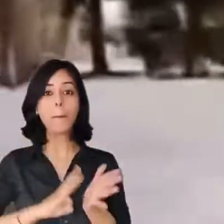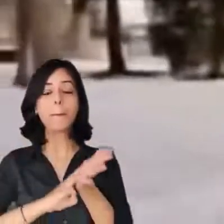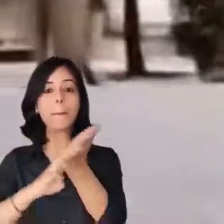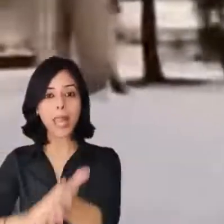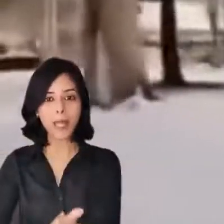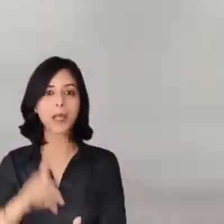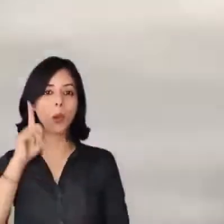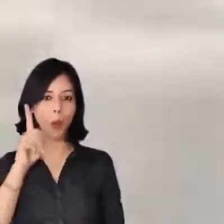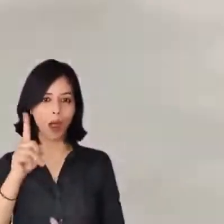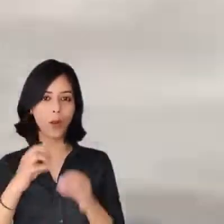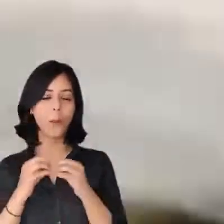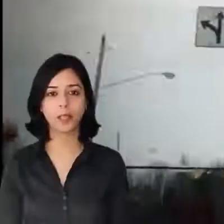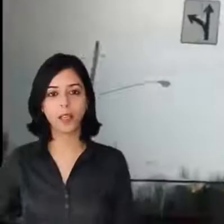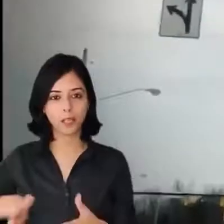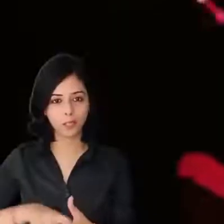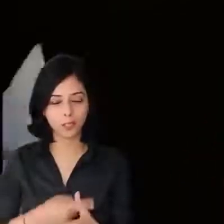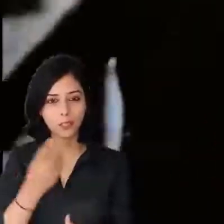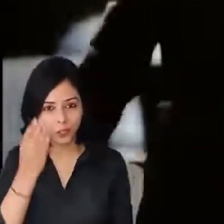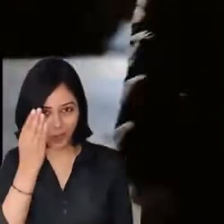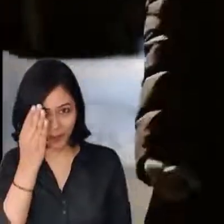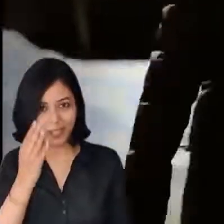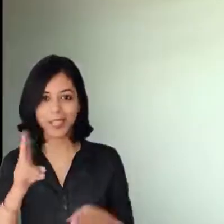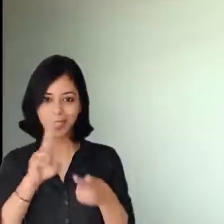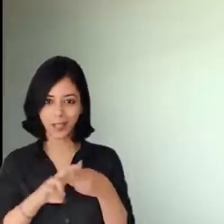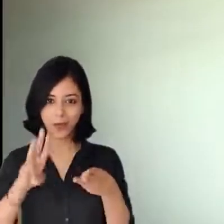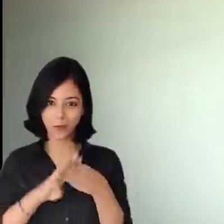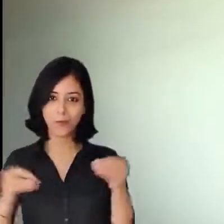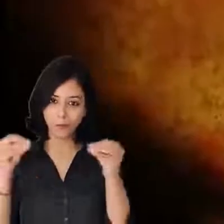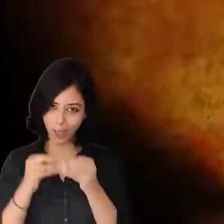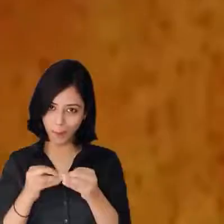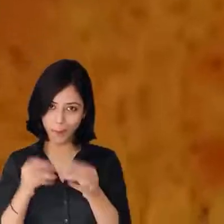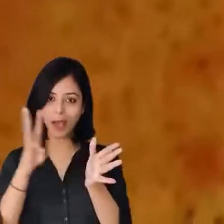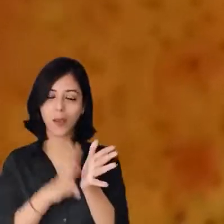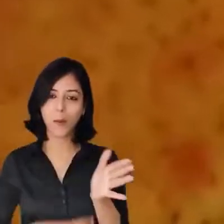Habían atrapado a un hombre en una ciudad vecina tratando de secuestrar a un adolescente.